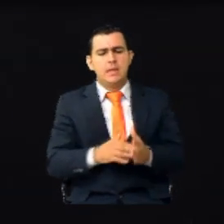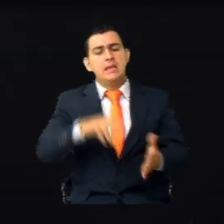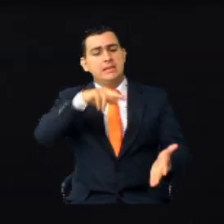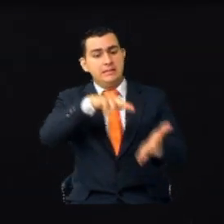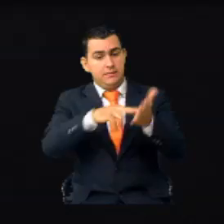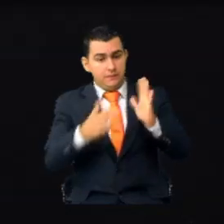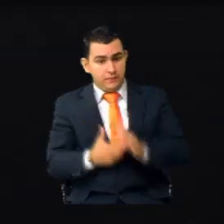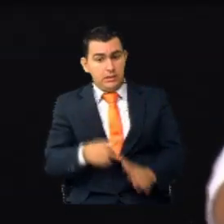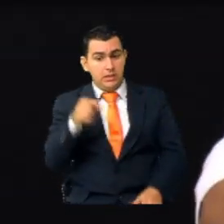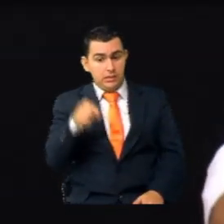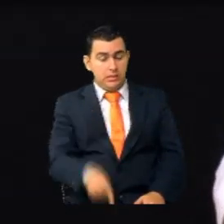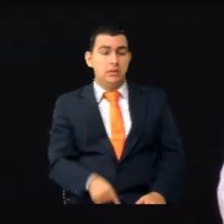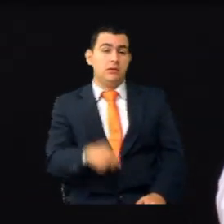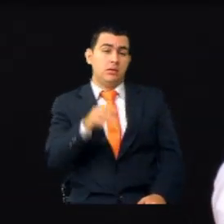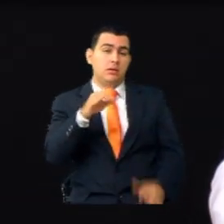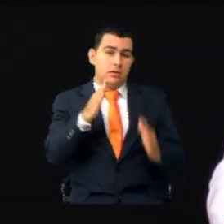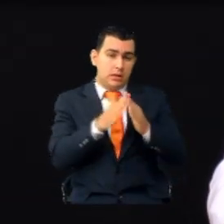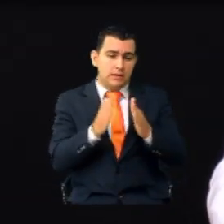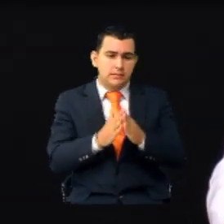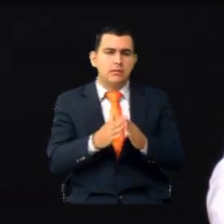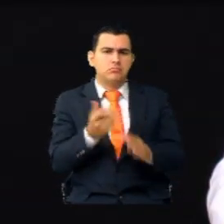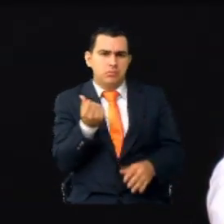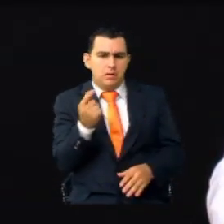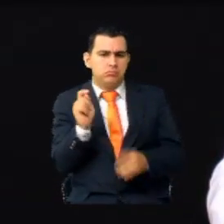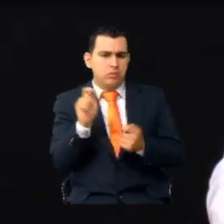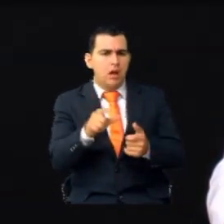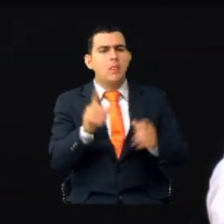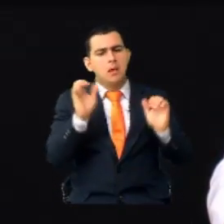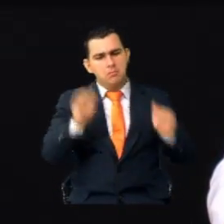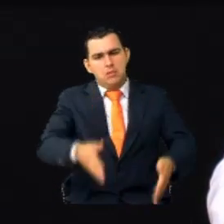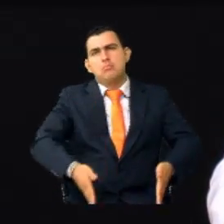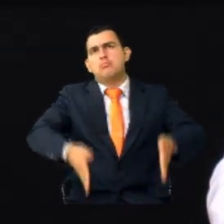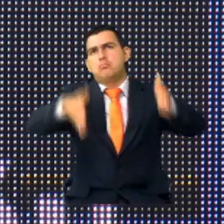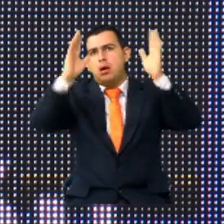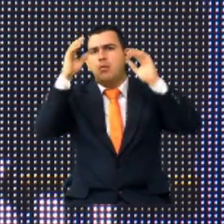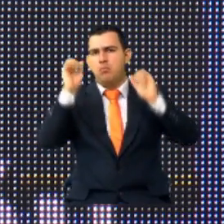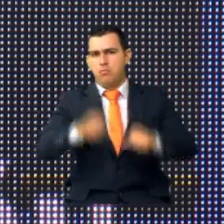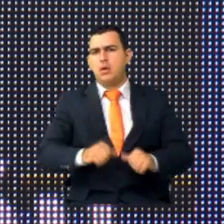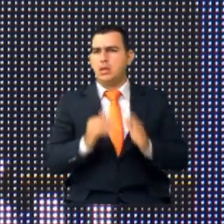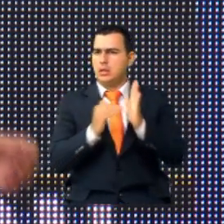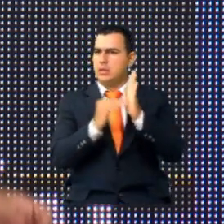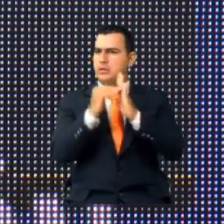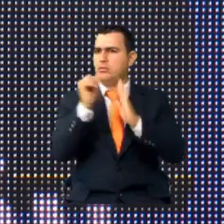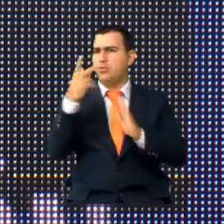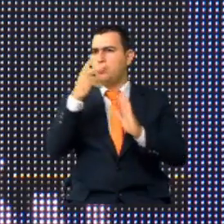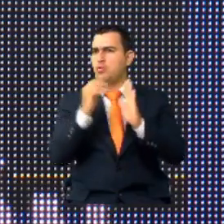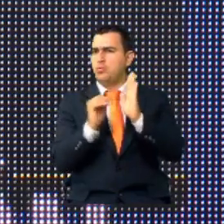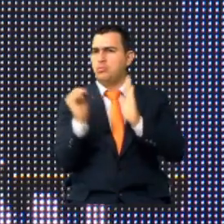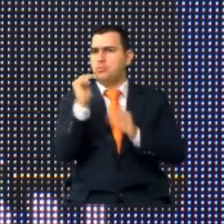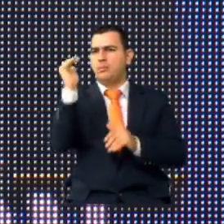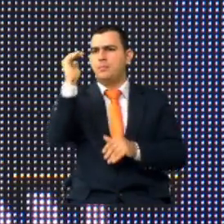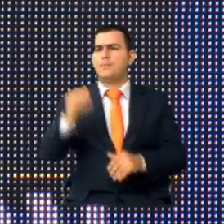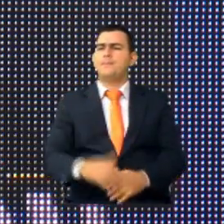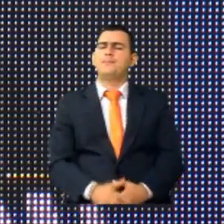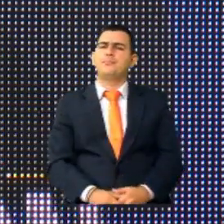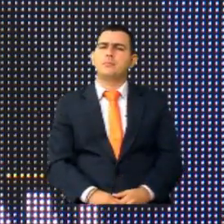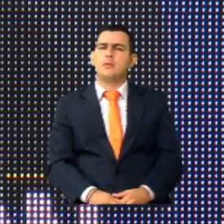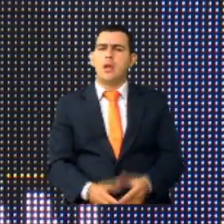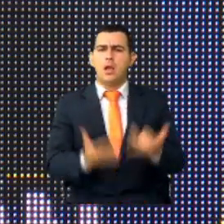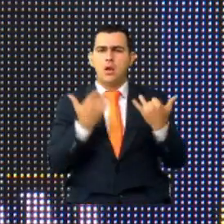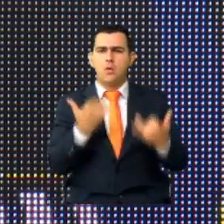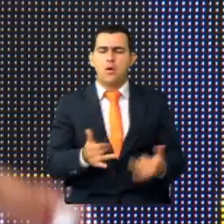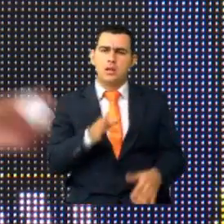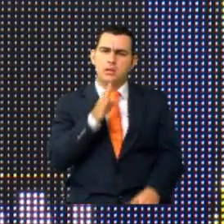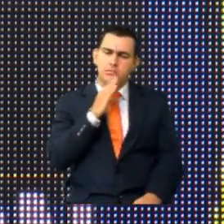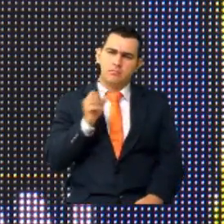de vivienda de interés social, se pueden desarrollar otros programas en altura, por supuesto, también. Es el turno ahora de conocer quién será la próxima persona